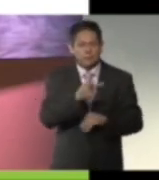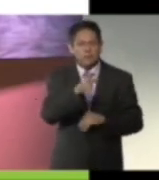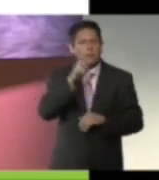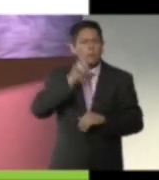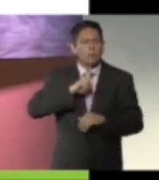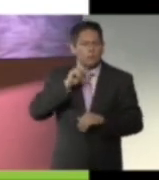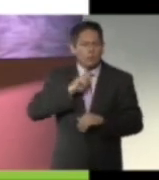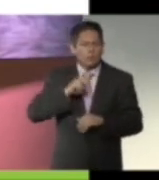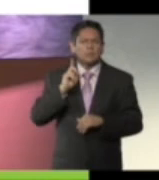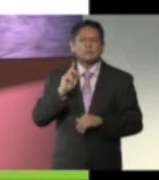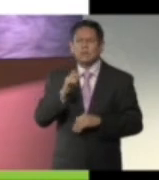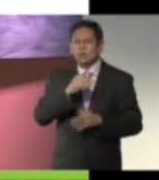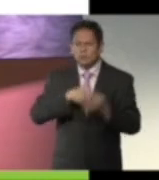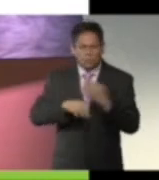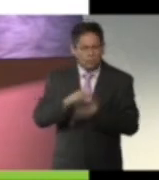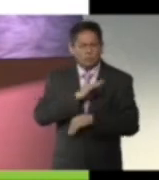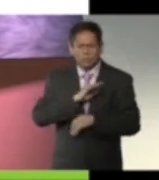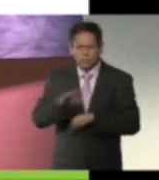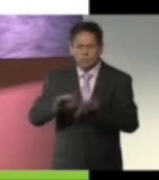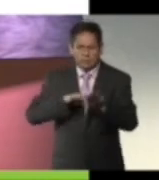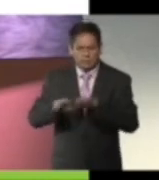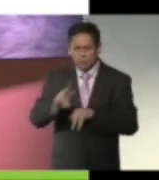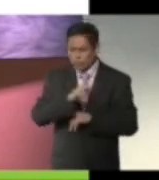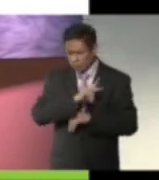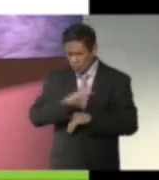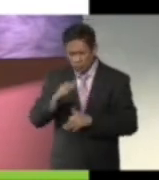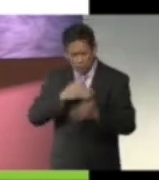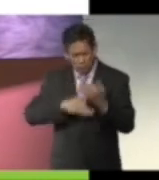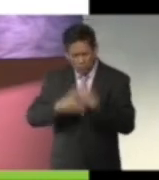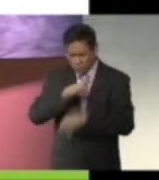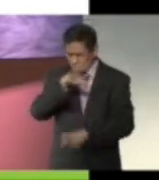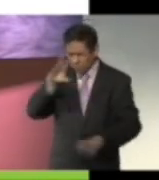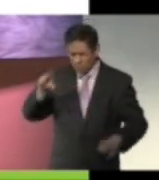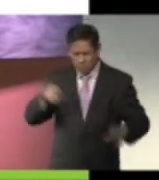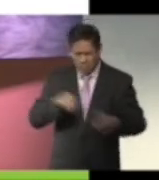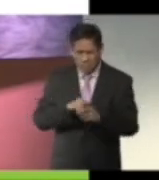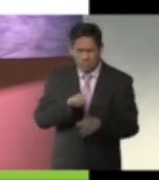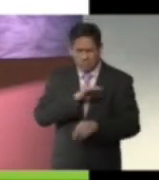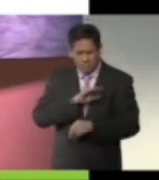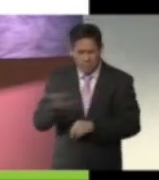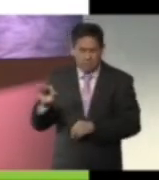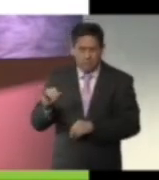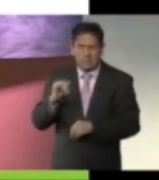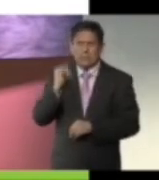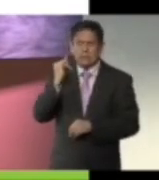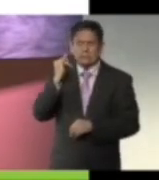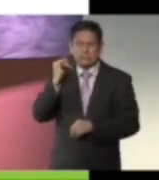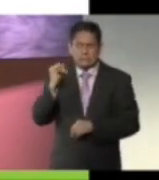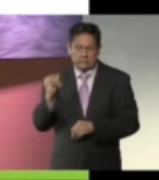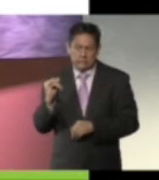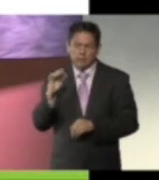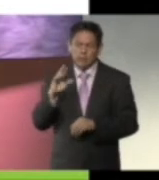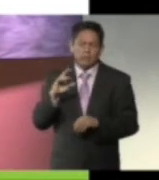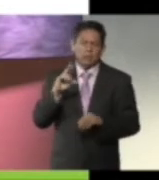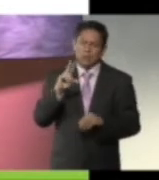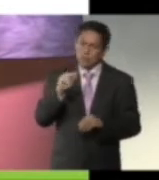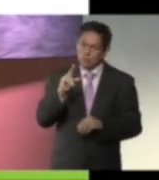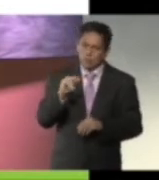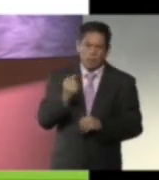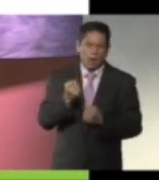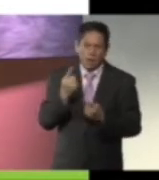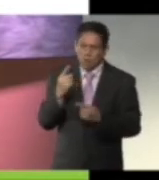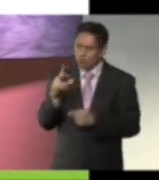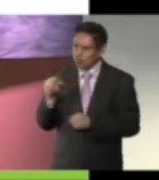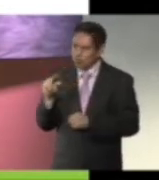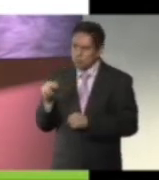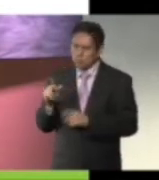de trabajo? Sí. ¿Todos, todititos? Sí. ¿Todos, todititos, todititos? Ah, no. Entonces, ¿cuáles no? Y